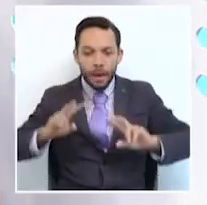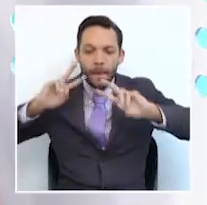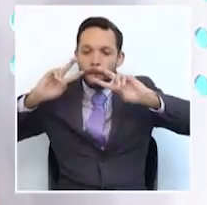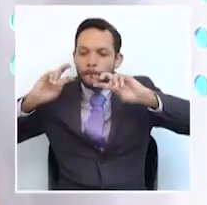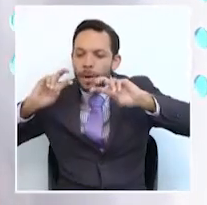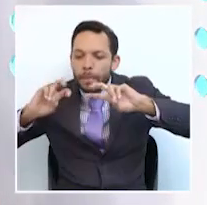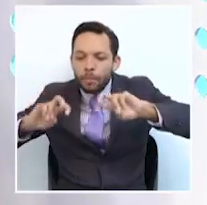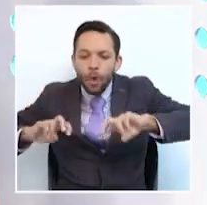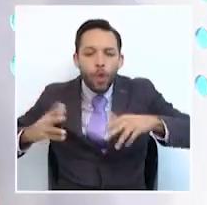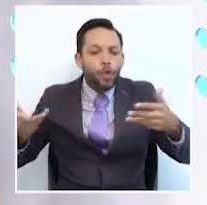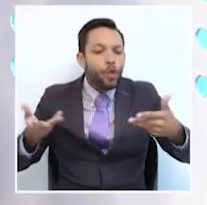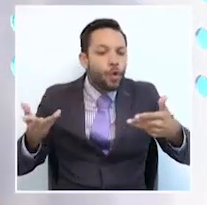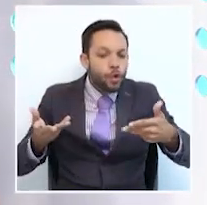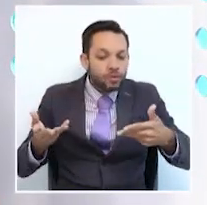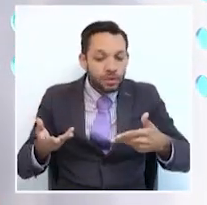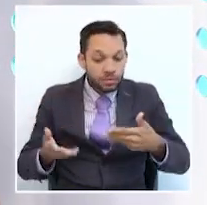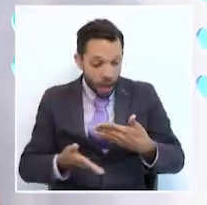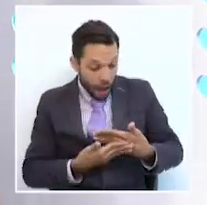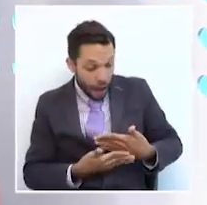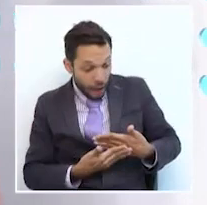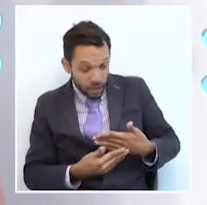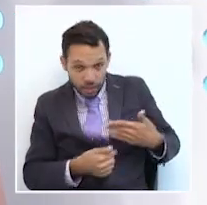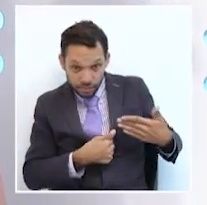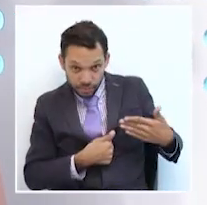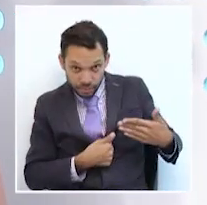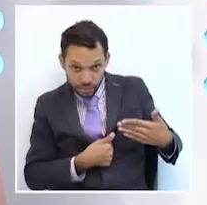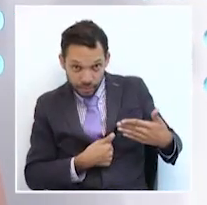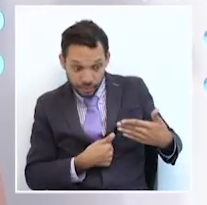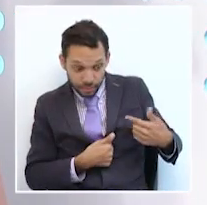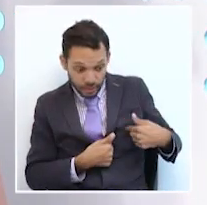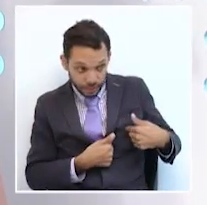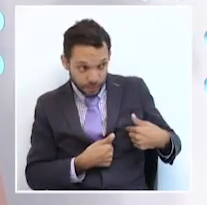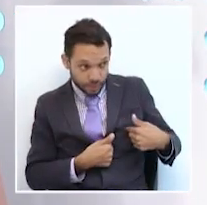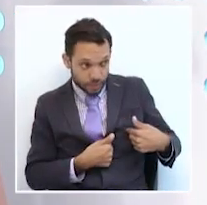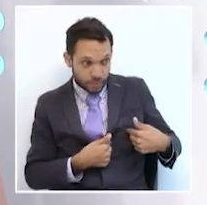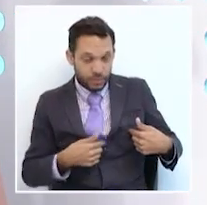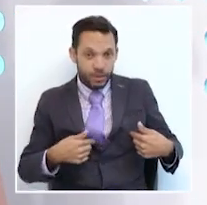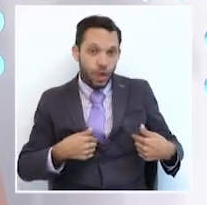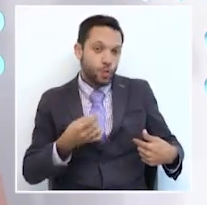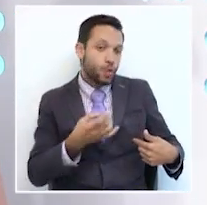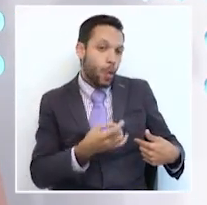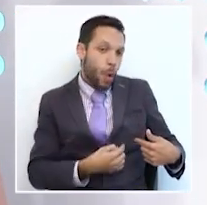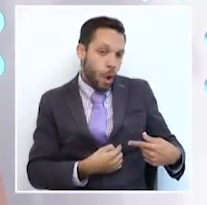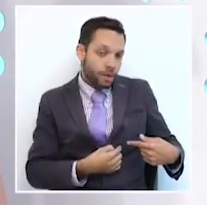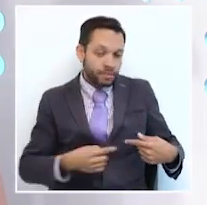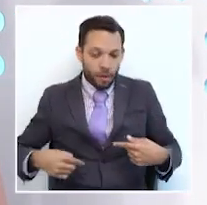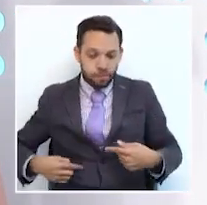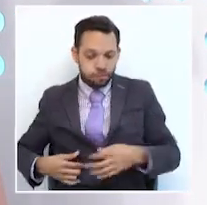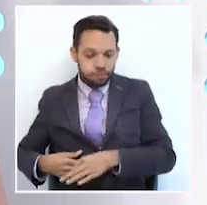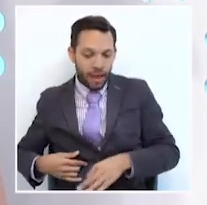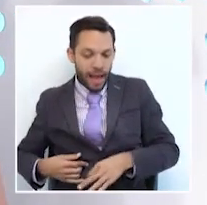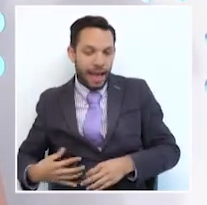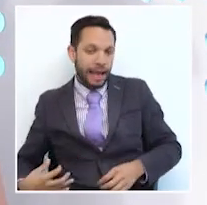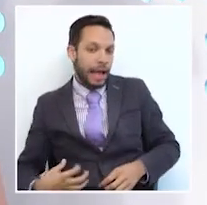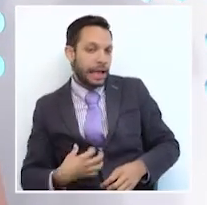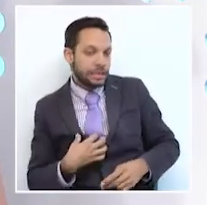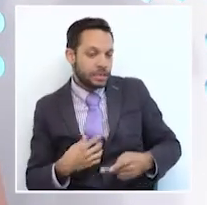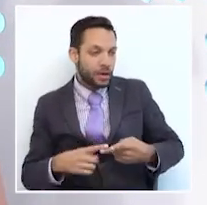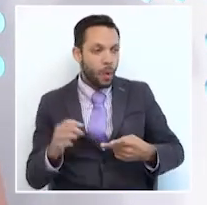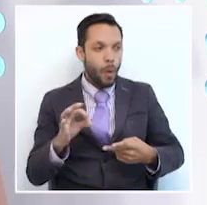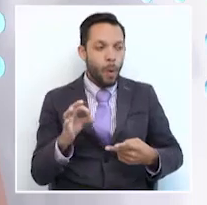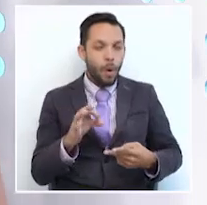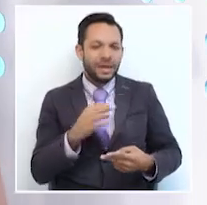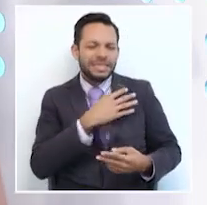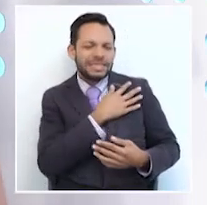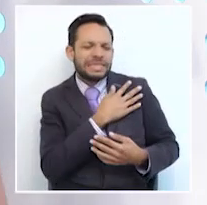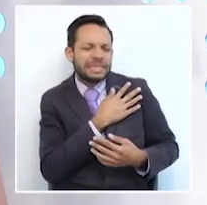dolor está donde usted lo siente yo puedo tener un dolor acá y puedo estar haciendo un cáncer de estómago yo puedo tener un dolor en